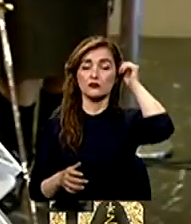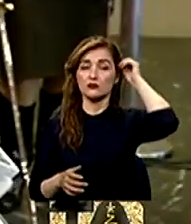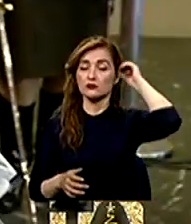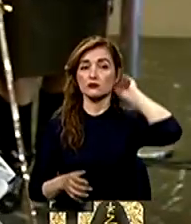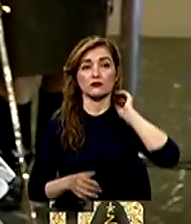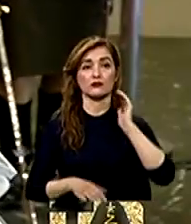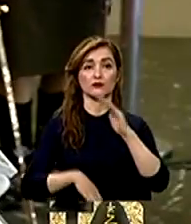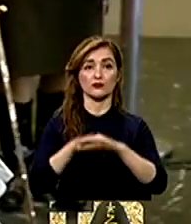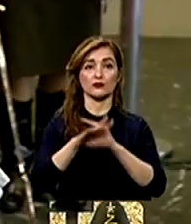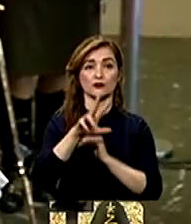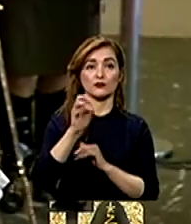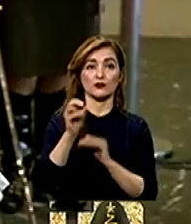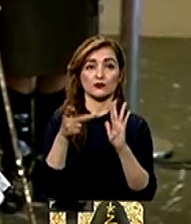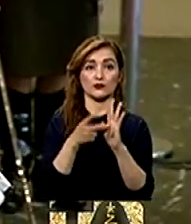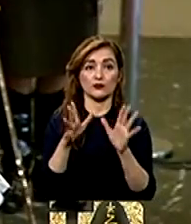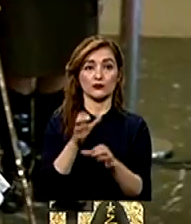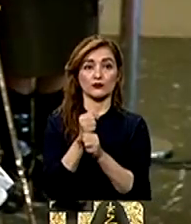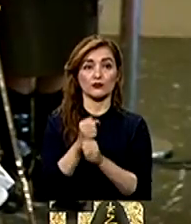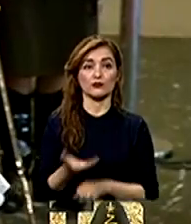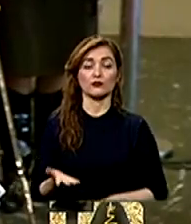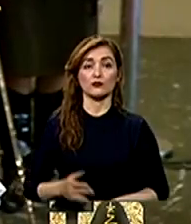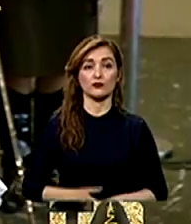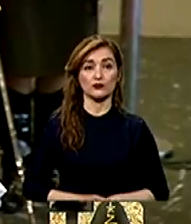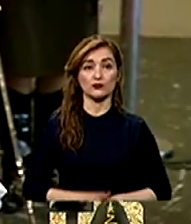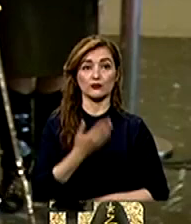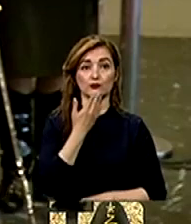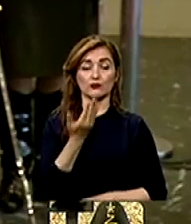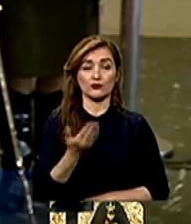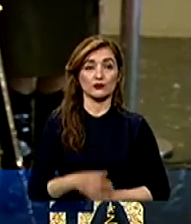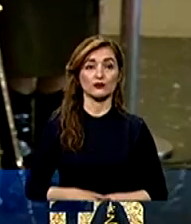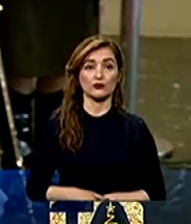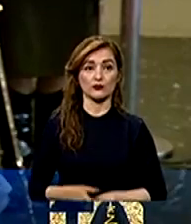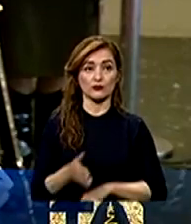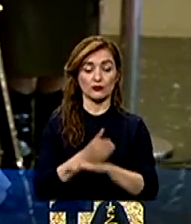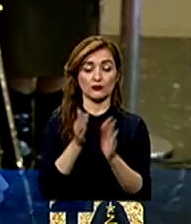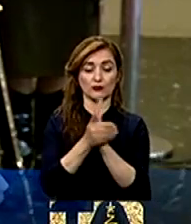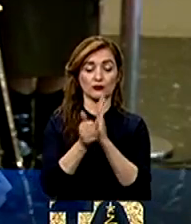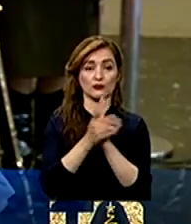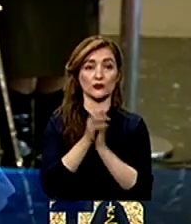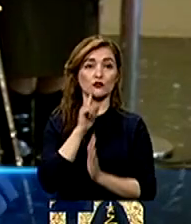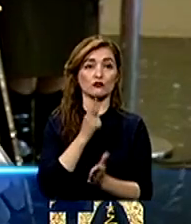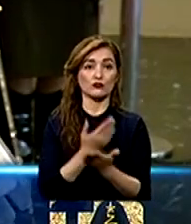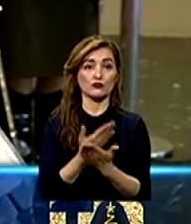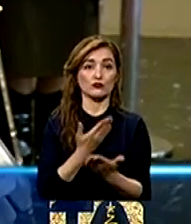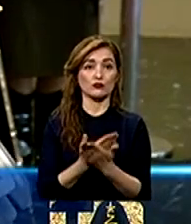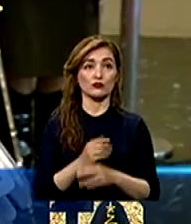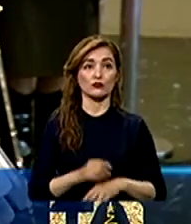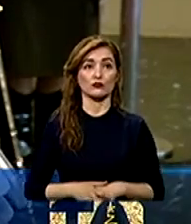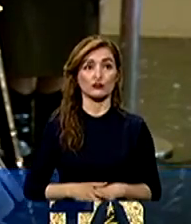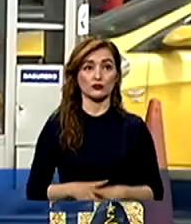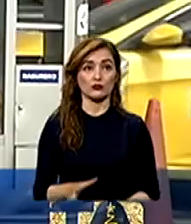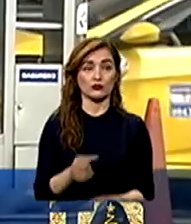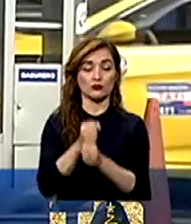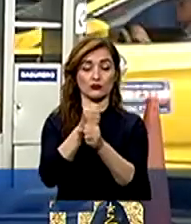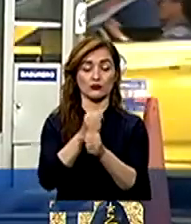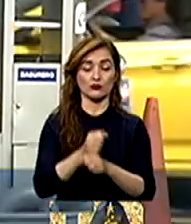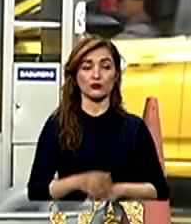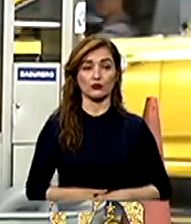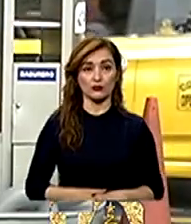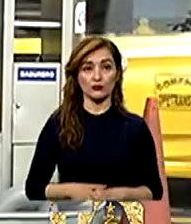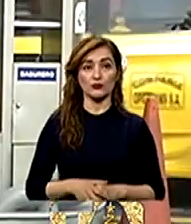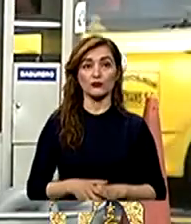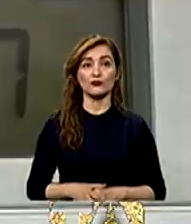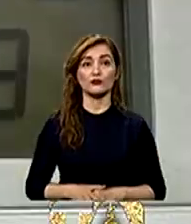hasta 30 puntos. Entonces, para poder recuperar necesitas capacitarte, pasar una prueba y podrás recuperar. Además, dicen